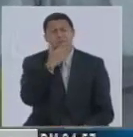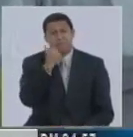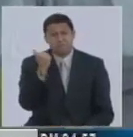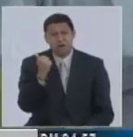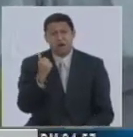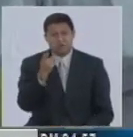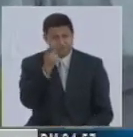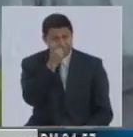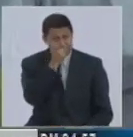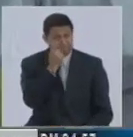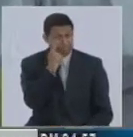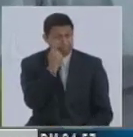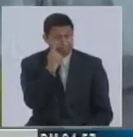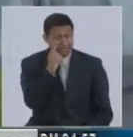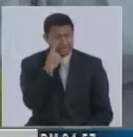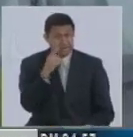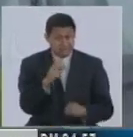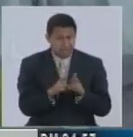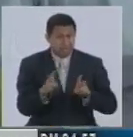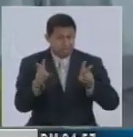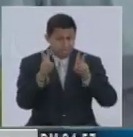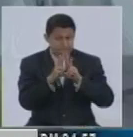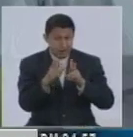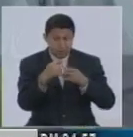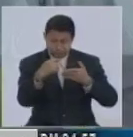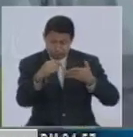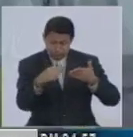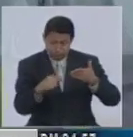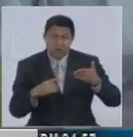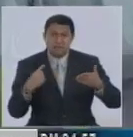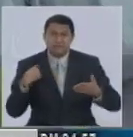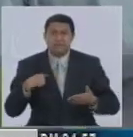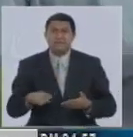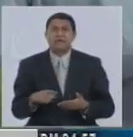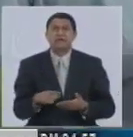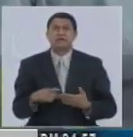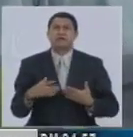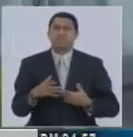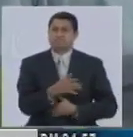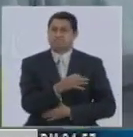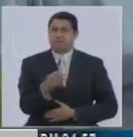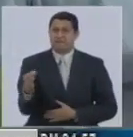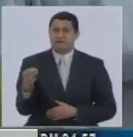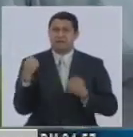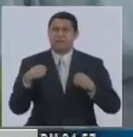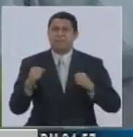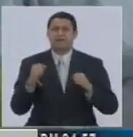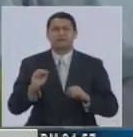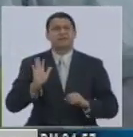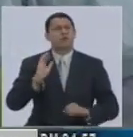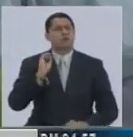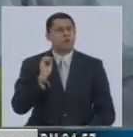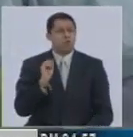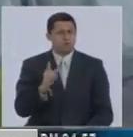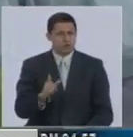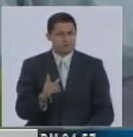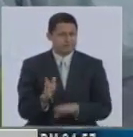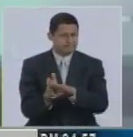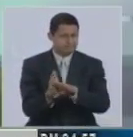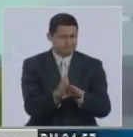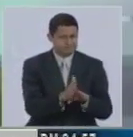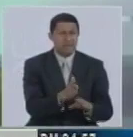vele por esos valores, de manera que se pueda tener un rendimiento adecuado en ese entrenamiento. Bien, en cuanto a